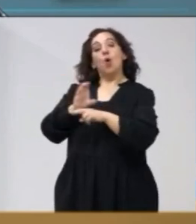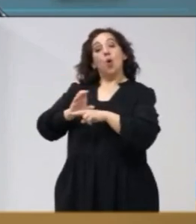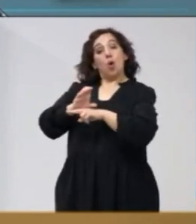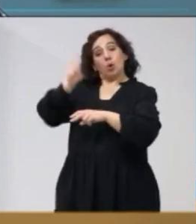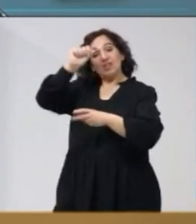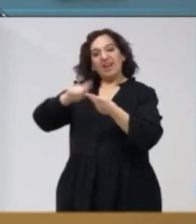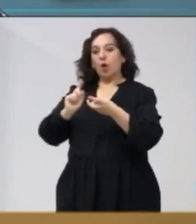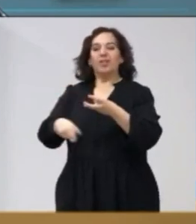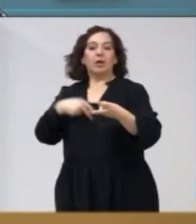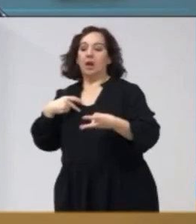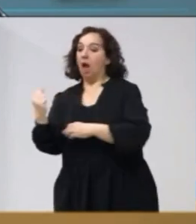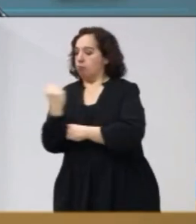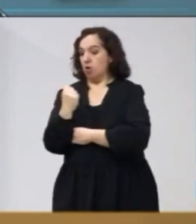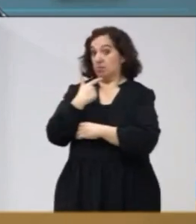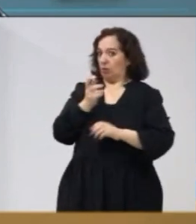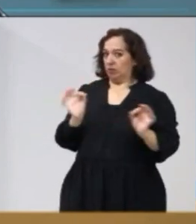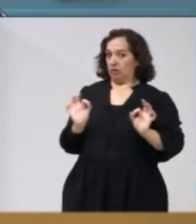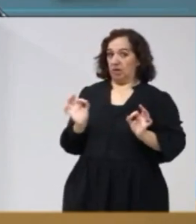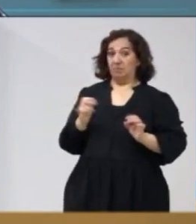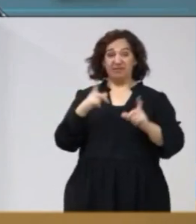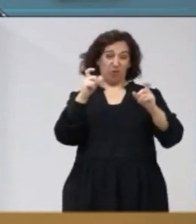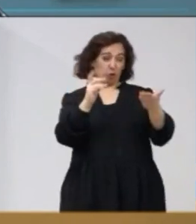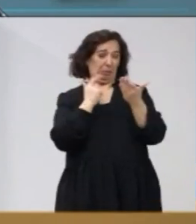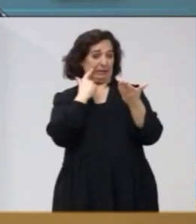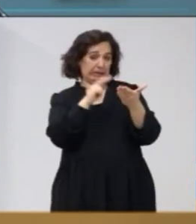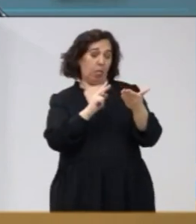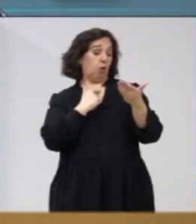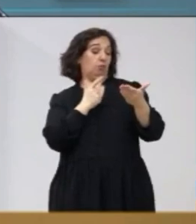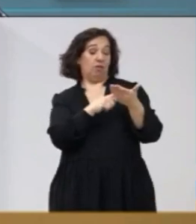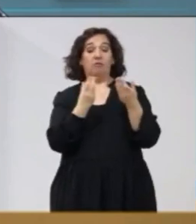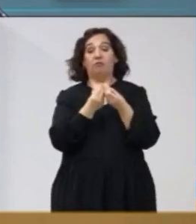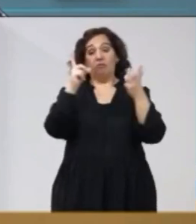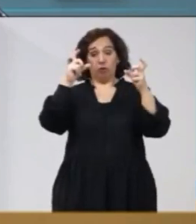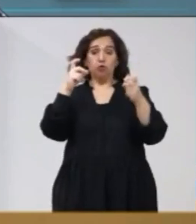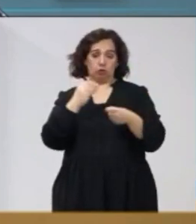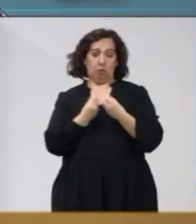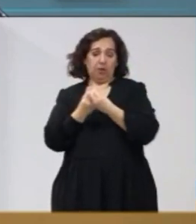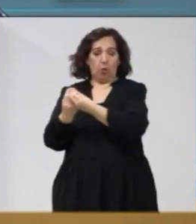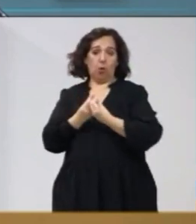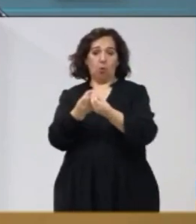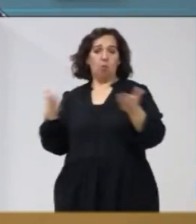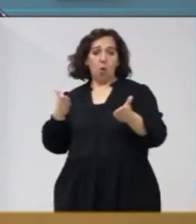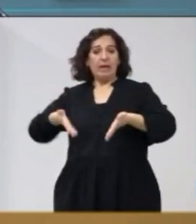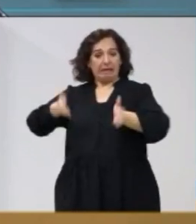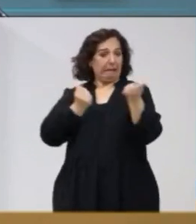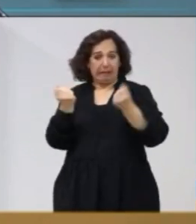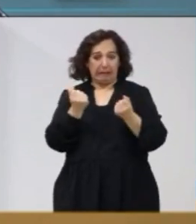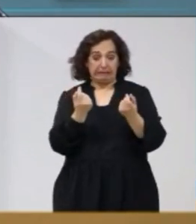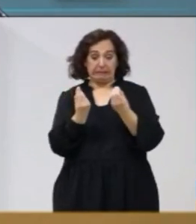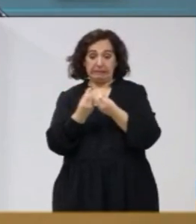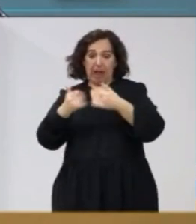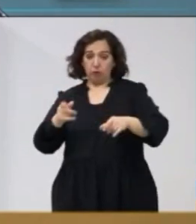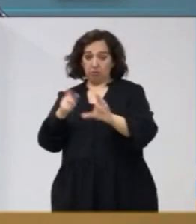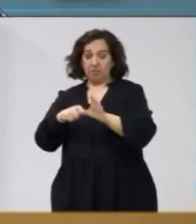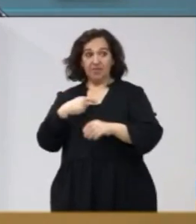fotos y no le identifico. Seguro que habrá fotos conmigo porque habrá estado en cantidad de carreteras, pero no identifico